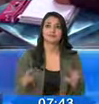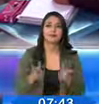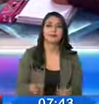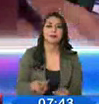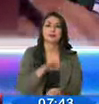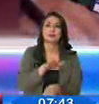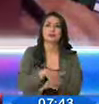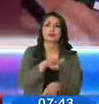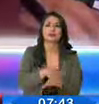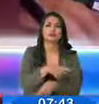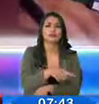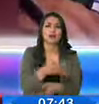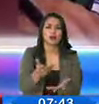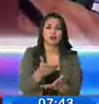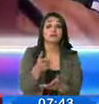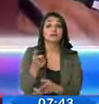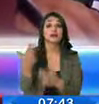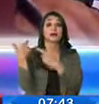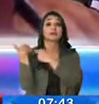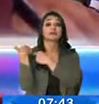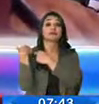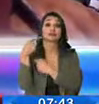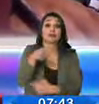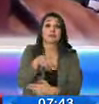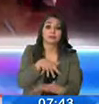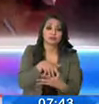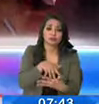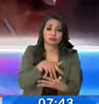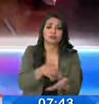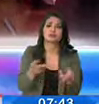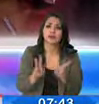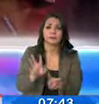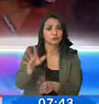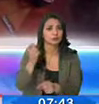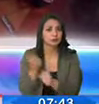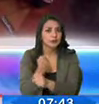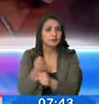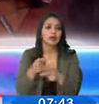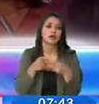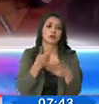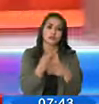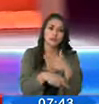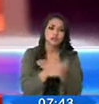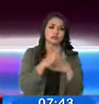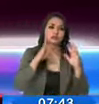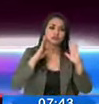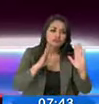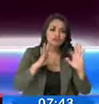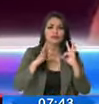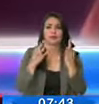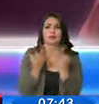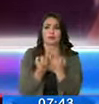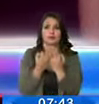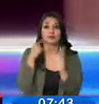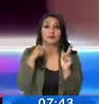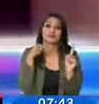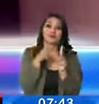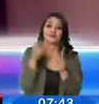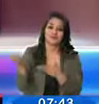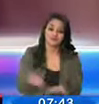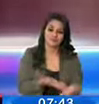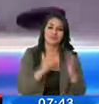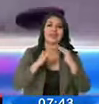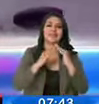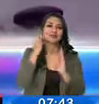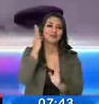la responsabilidad que tienen con los estudios están a la par de las obligaciones del hogar y el trabajo. Alexandra Puga nos recibió en su casa